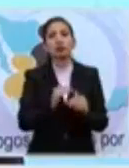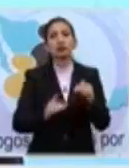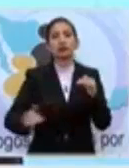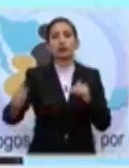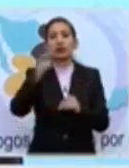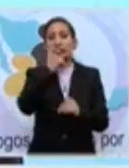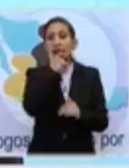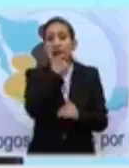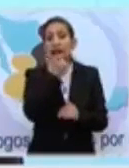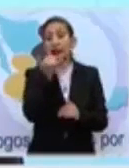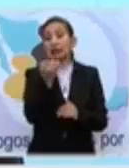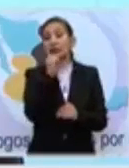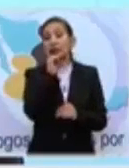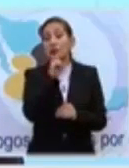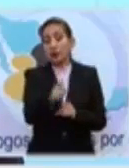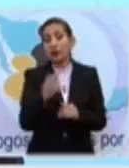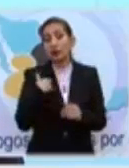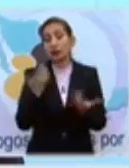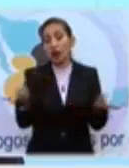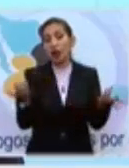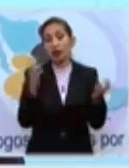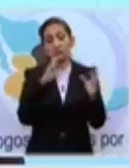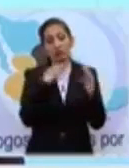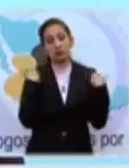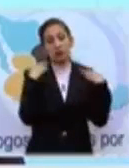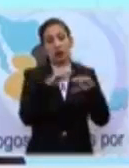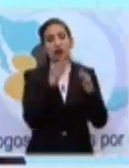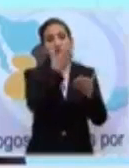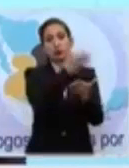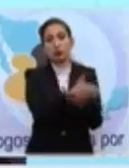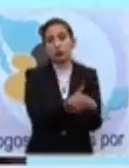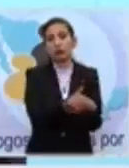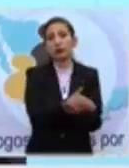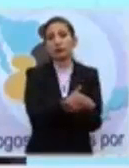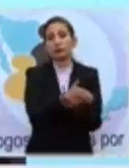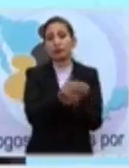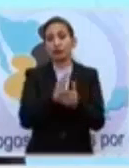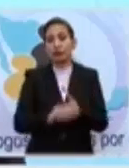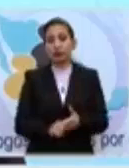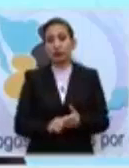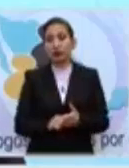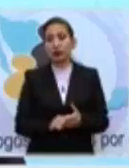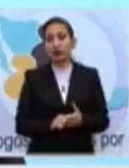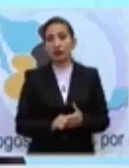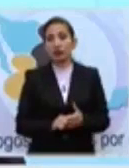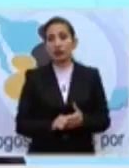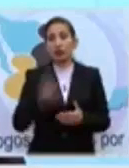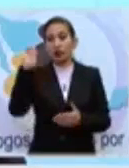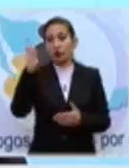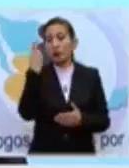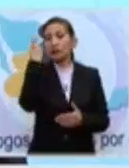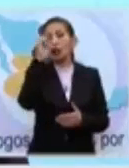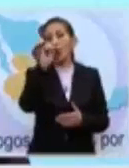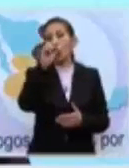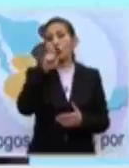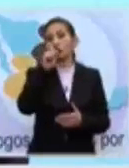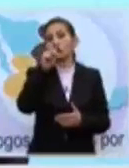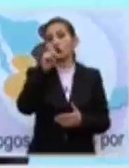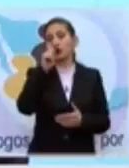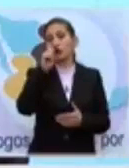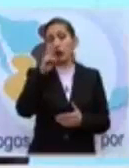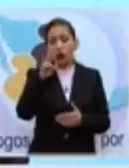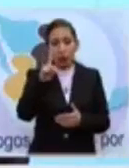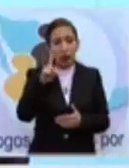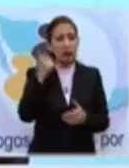Inglaterra, y ha tenido una actividad docente muy variada en el Colegio de México, en el ITAM, la Universidad de Oxford, y tiene una